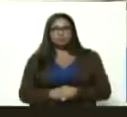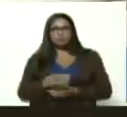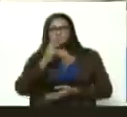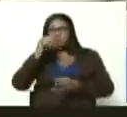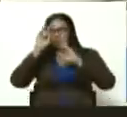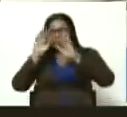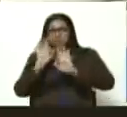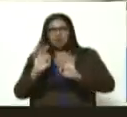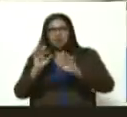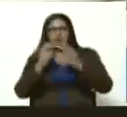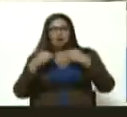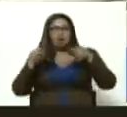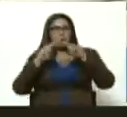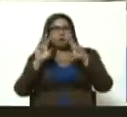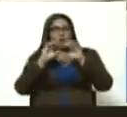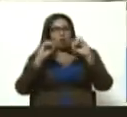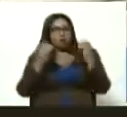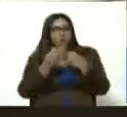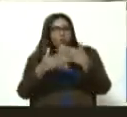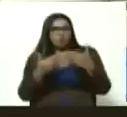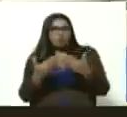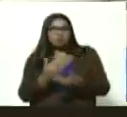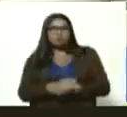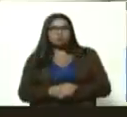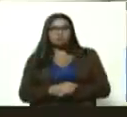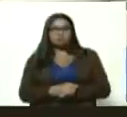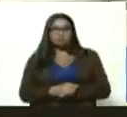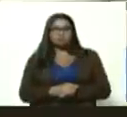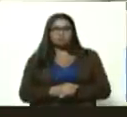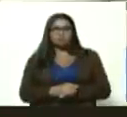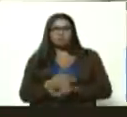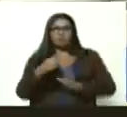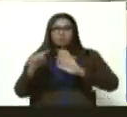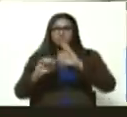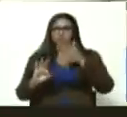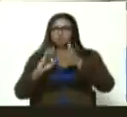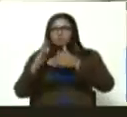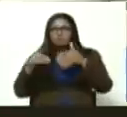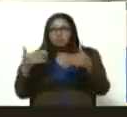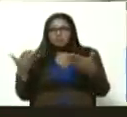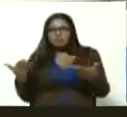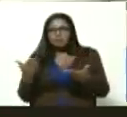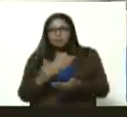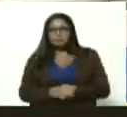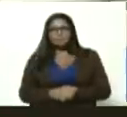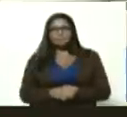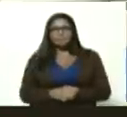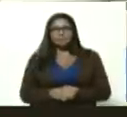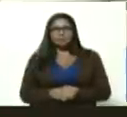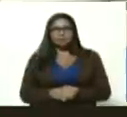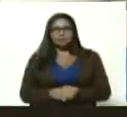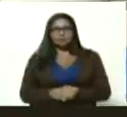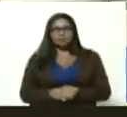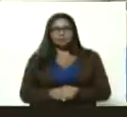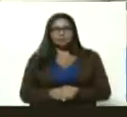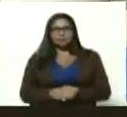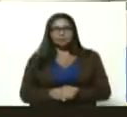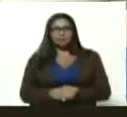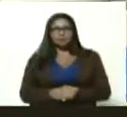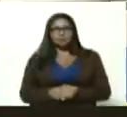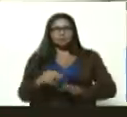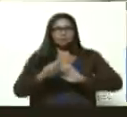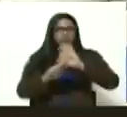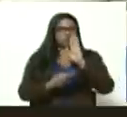la onu organismo obedece fundamentalmente ala e